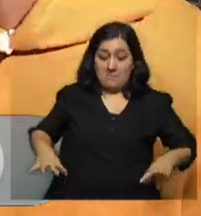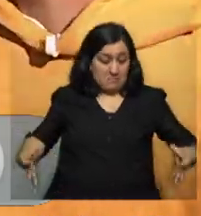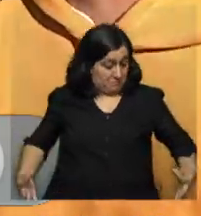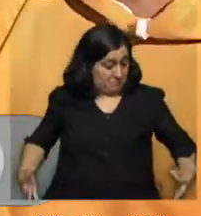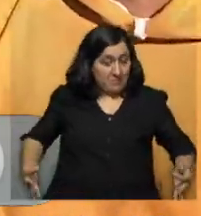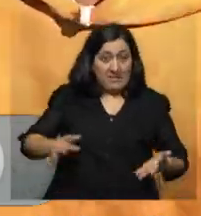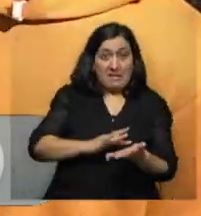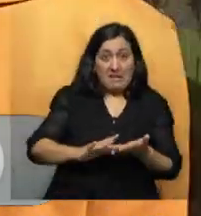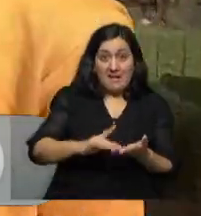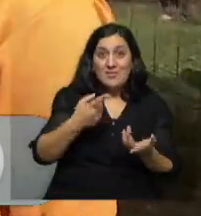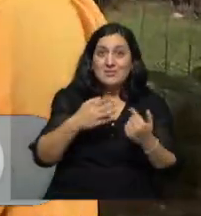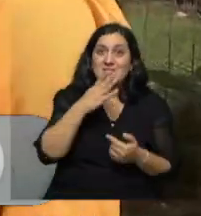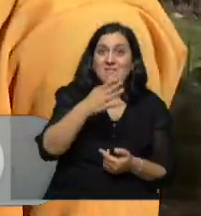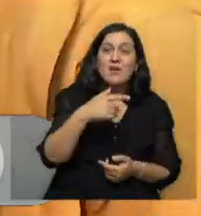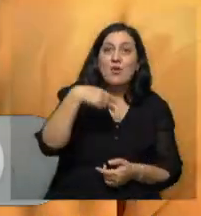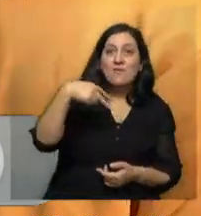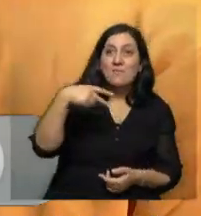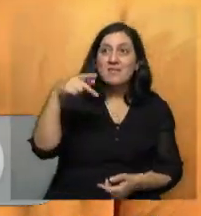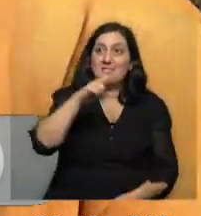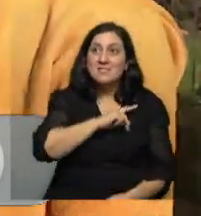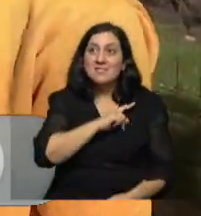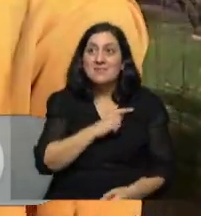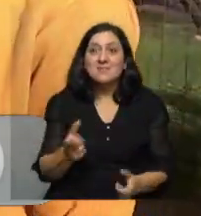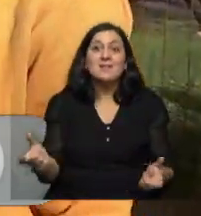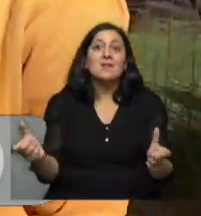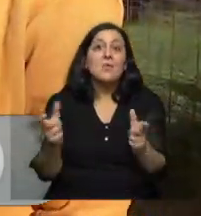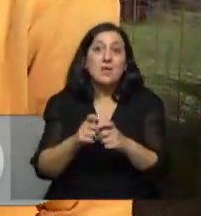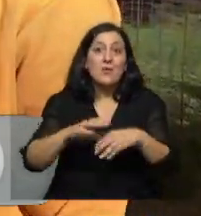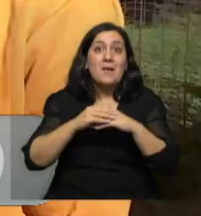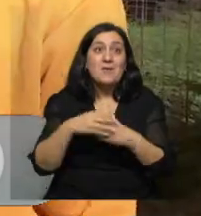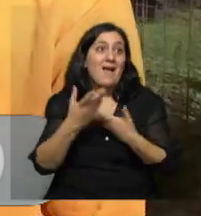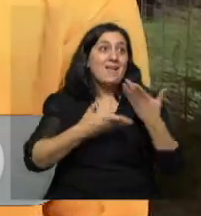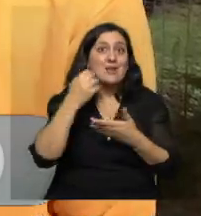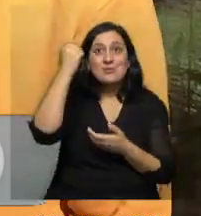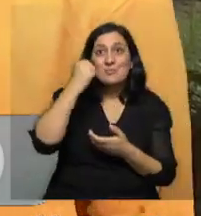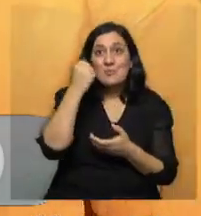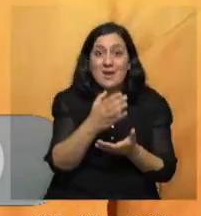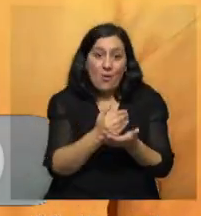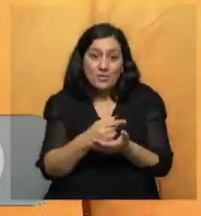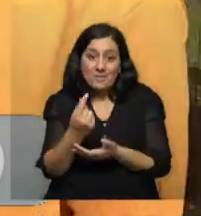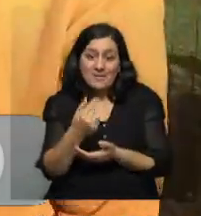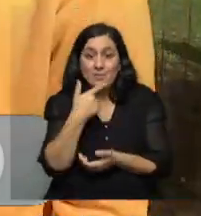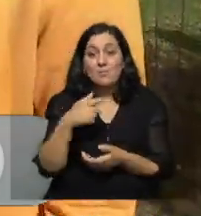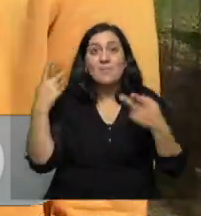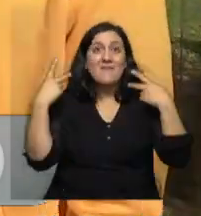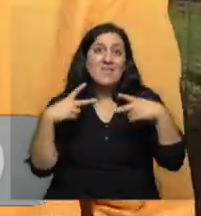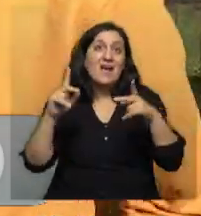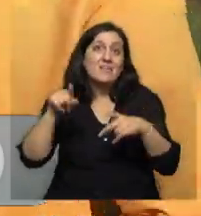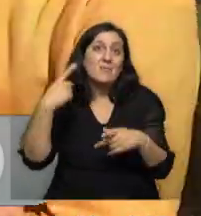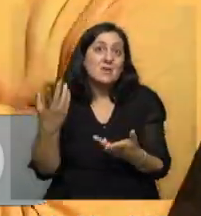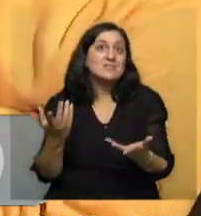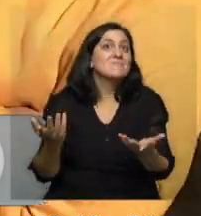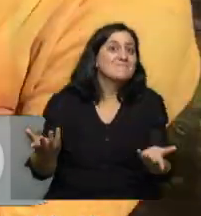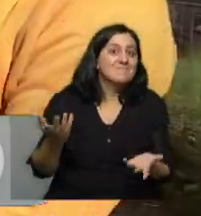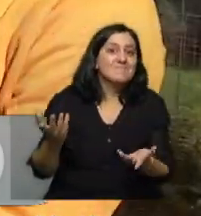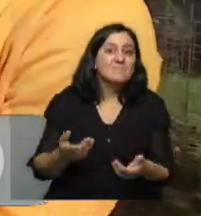en diciembre, noviembre, diciembre con algunos colegas. Contanos un poco cómo era esa experiencia de decir, bueno, me quiero ir a la costa atlántica y de